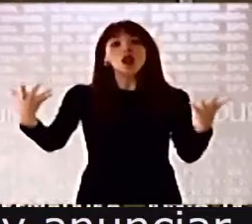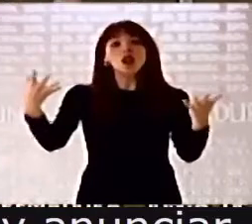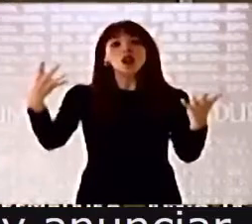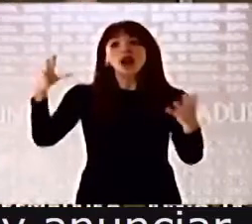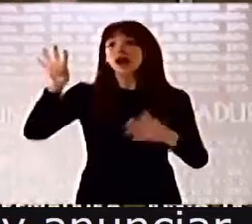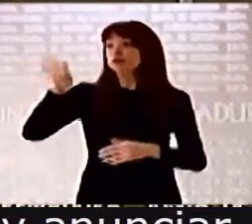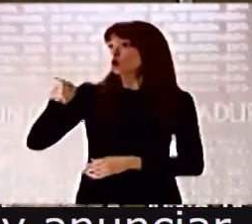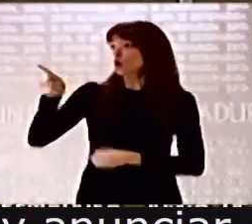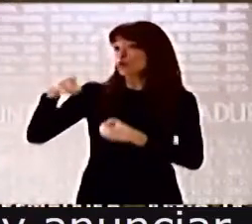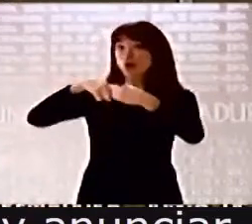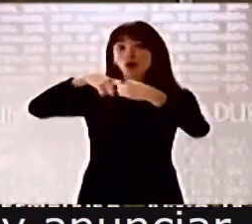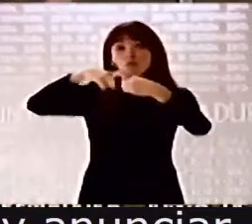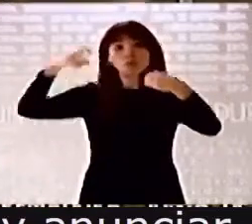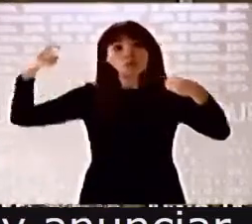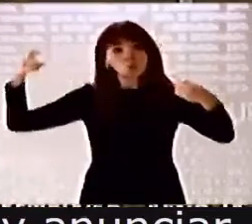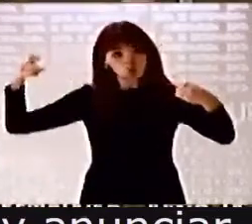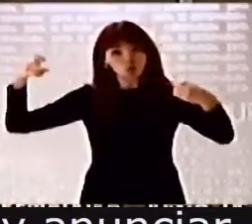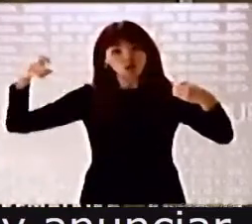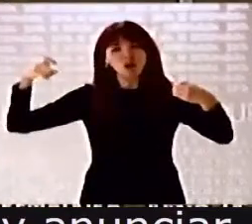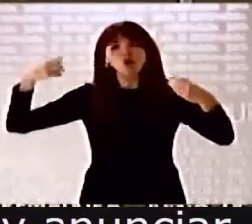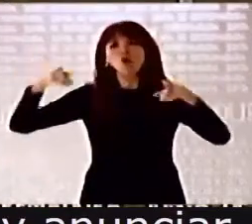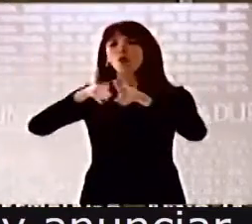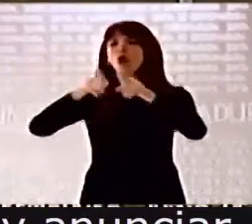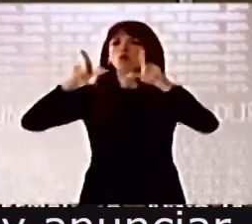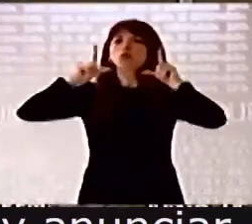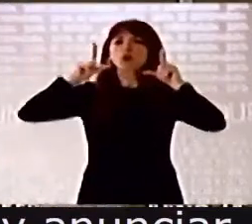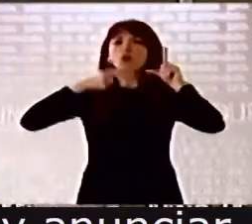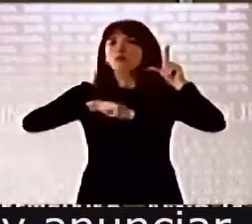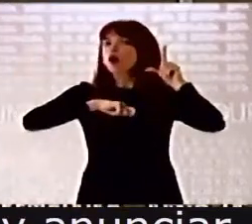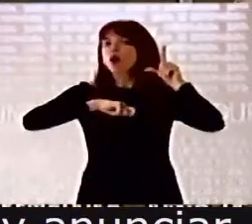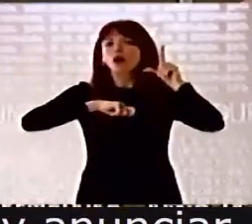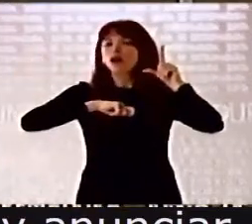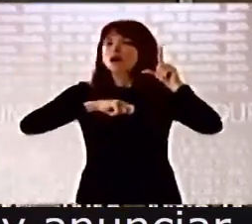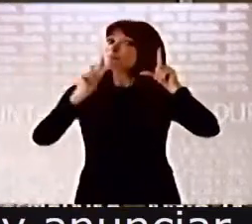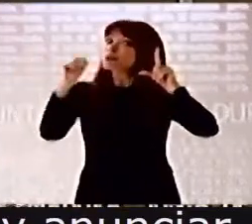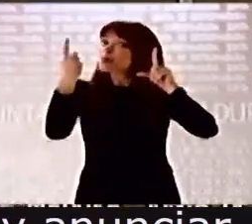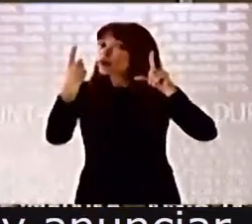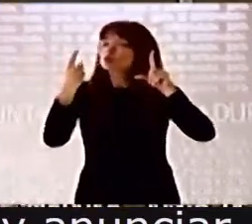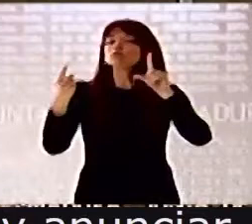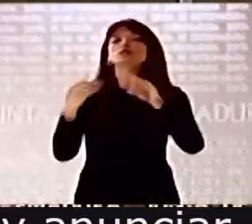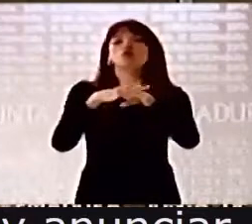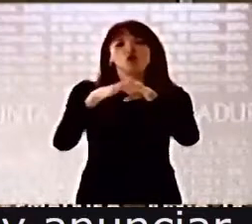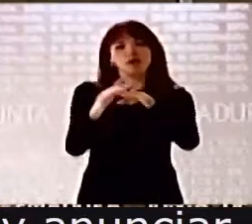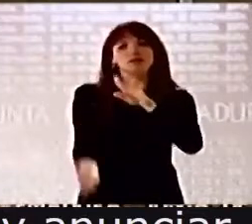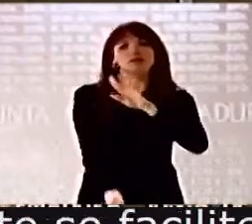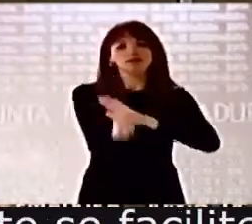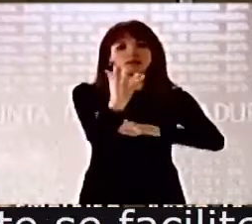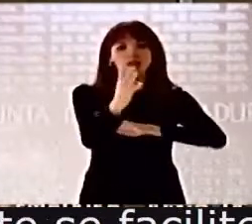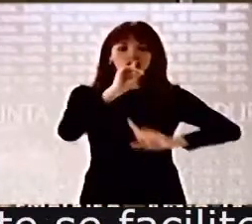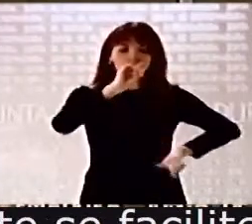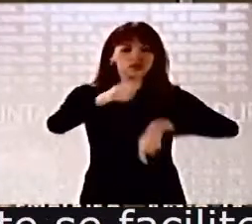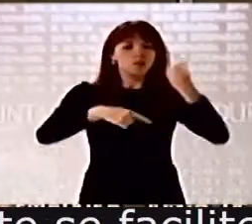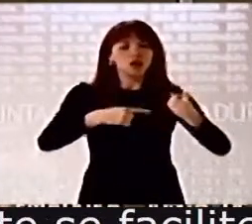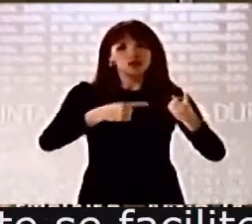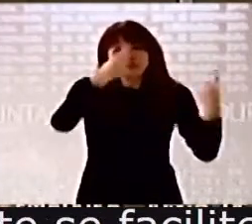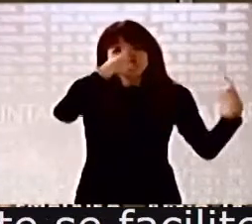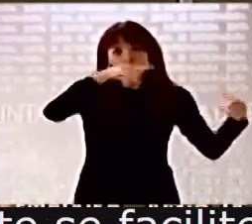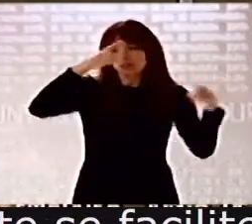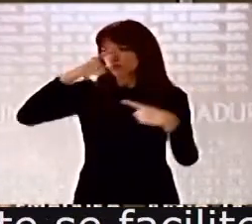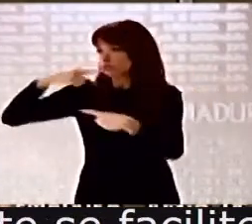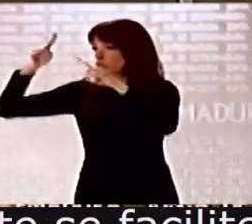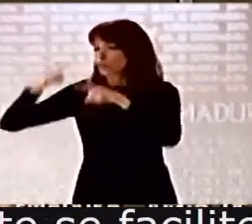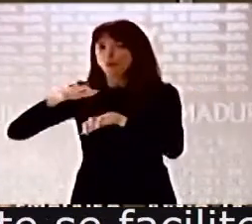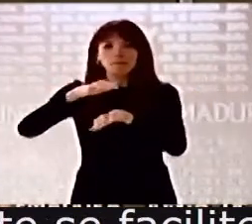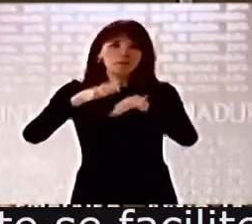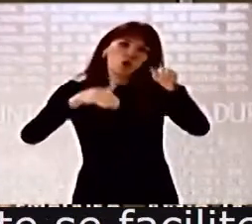sea relevante en España, se facilita la formación de gobierno. Y a partir del día siguiente, que cada uno se busque las mayorías,